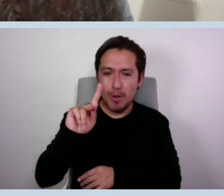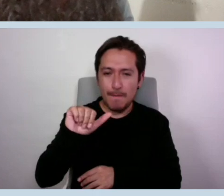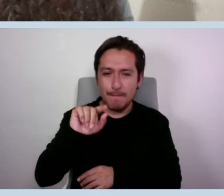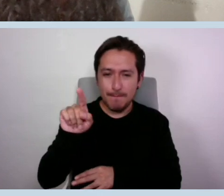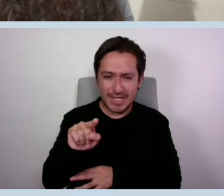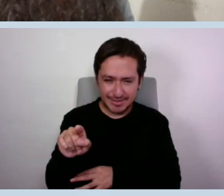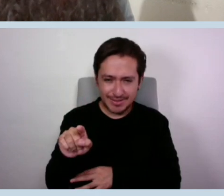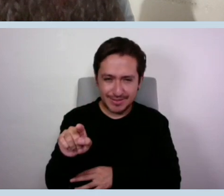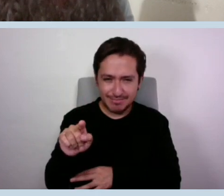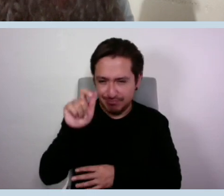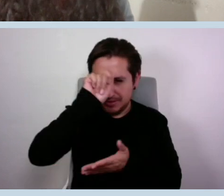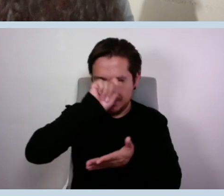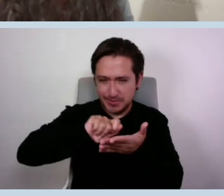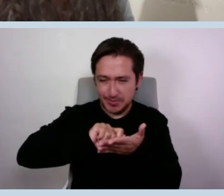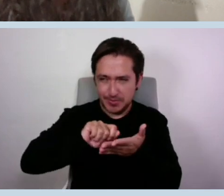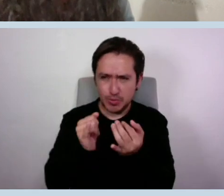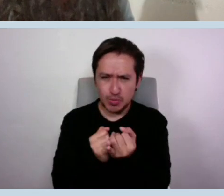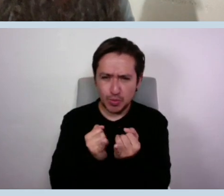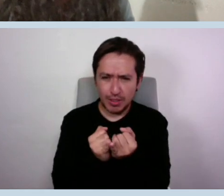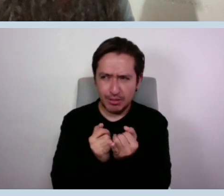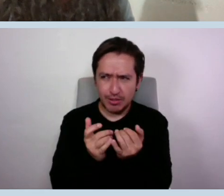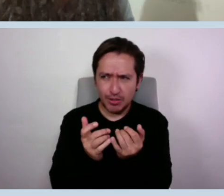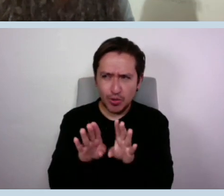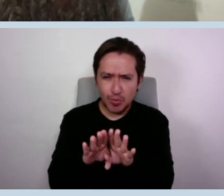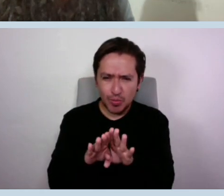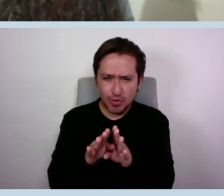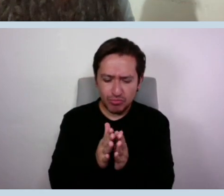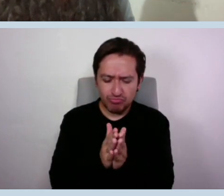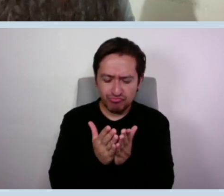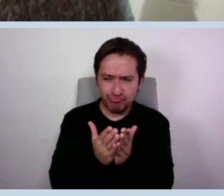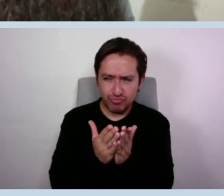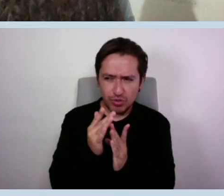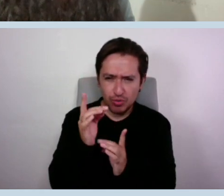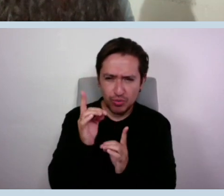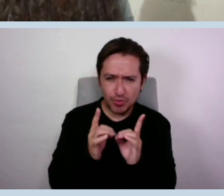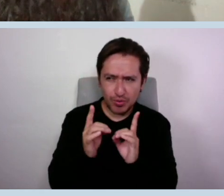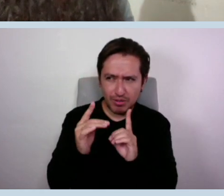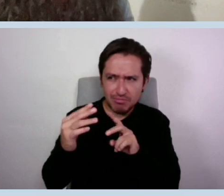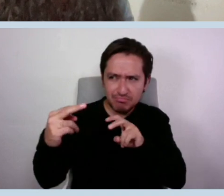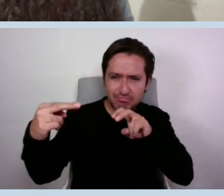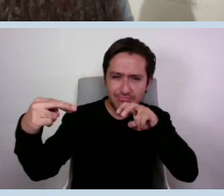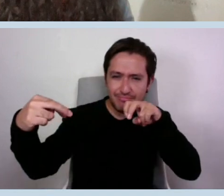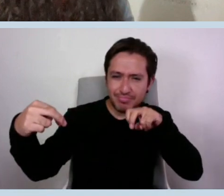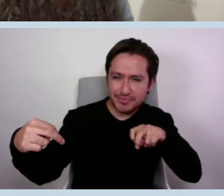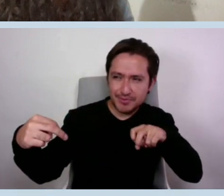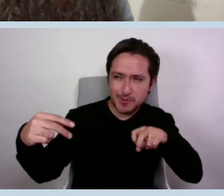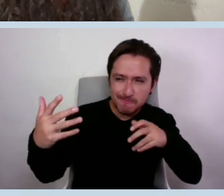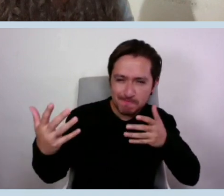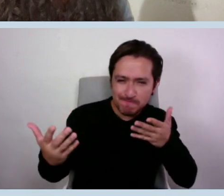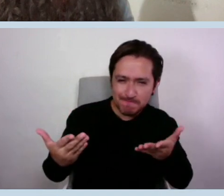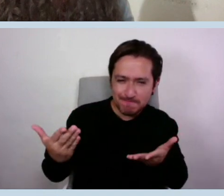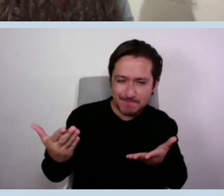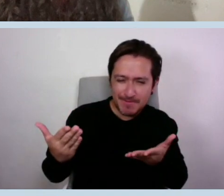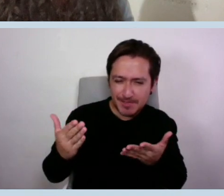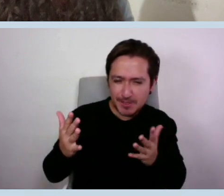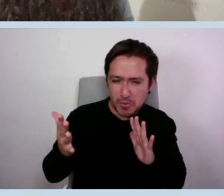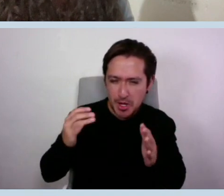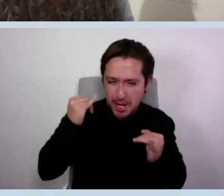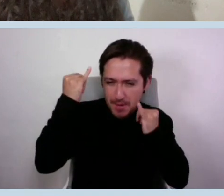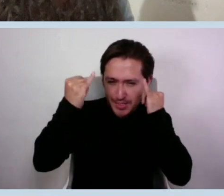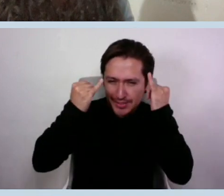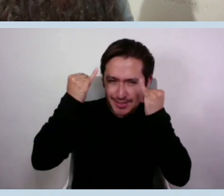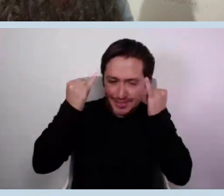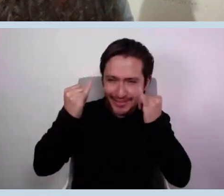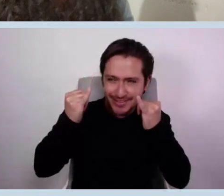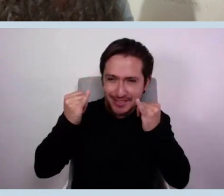otra otra manera de de mirarlo no y que ya no ya no es tan el maestro